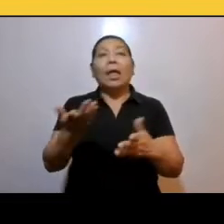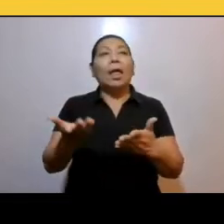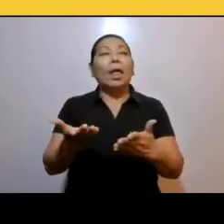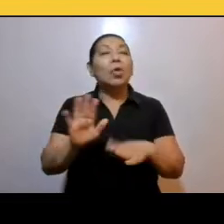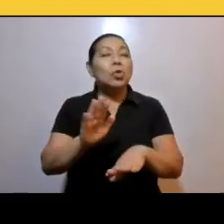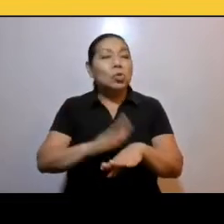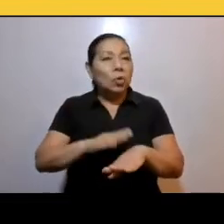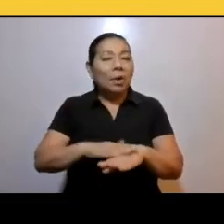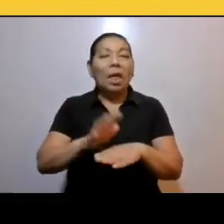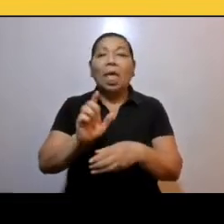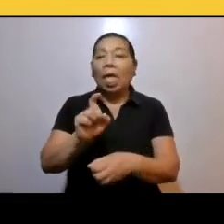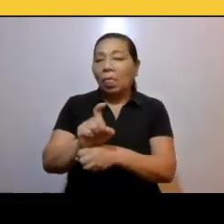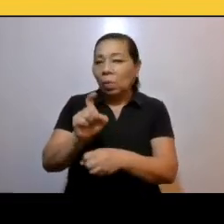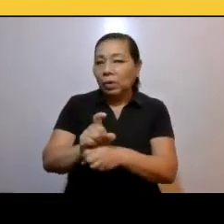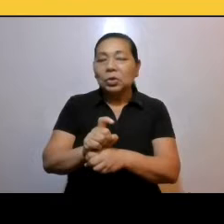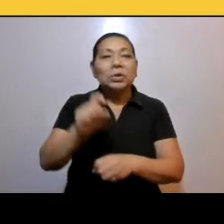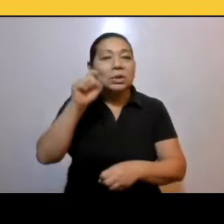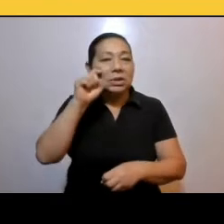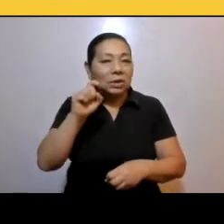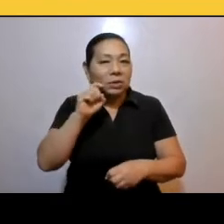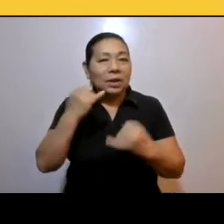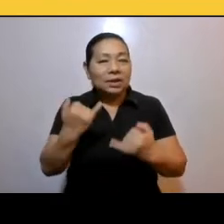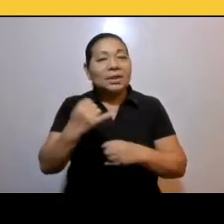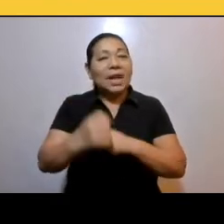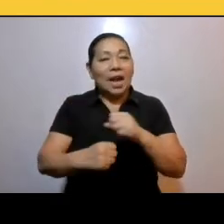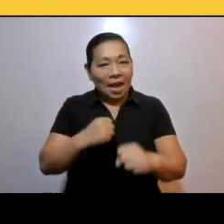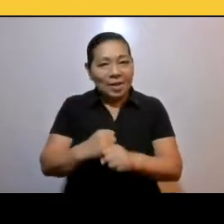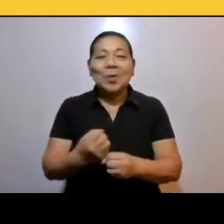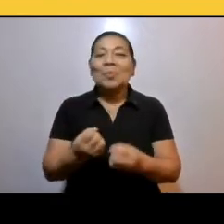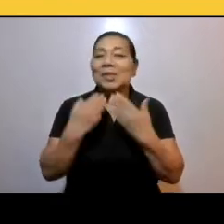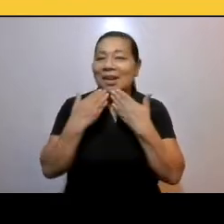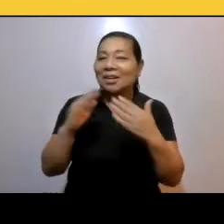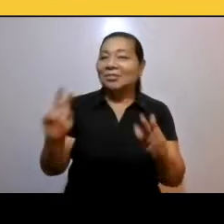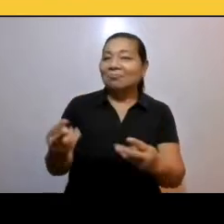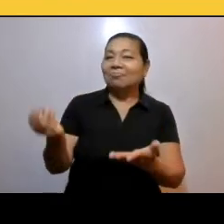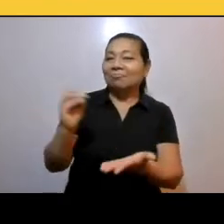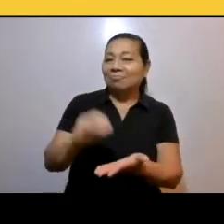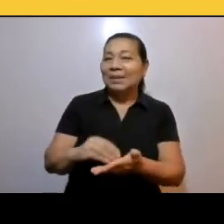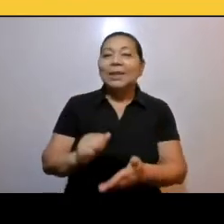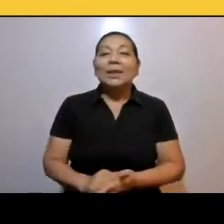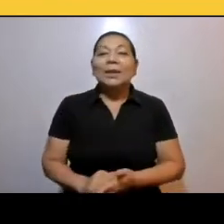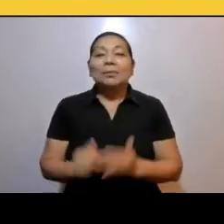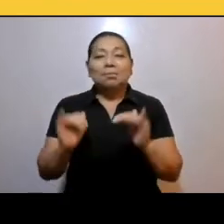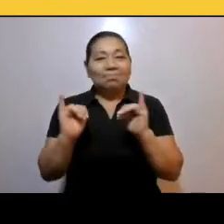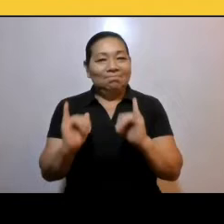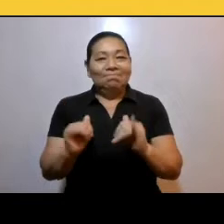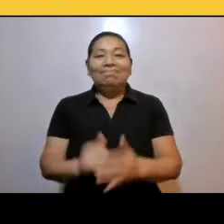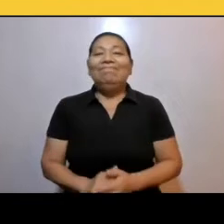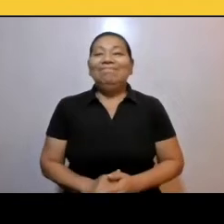hemos tenido el año pasado y este año. Y bueno, muchas gracias una vez más y los dejo.